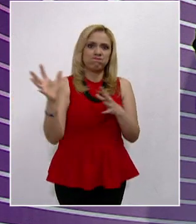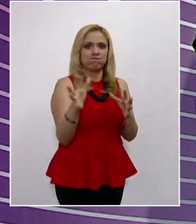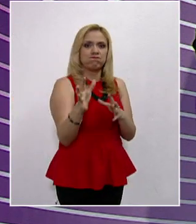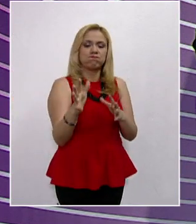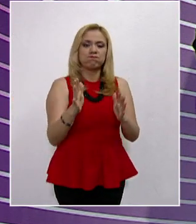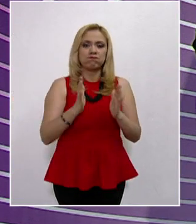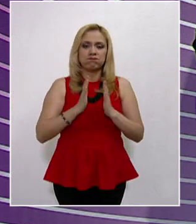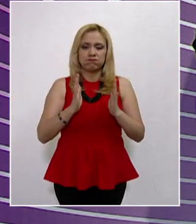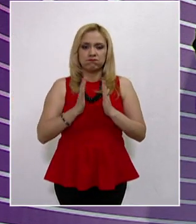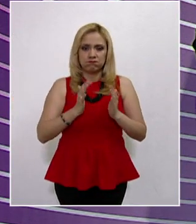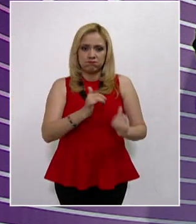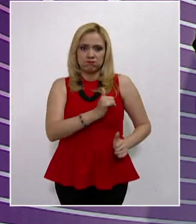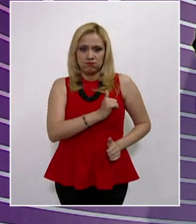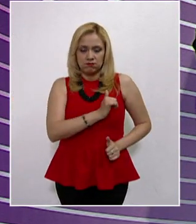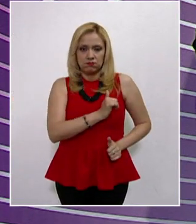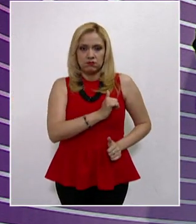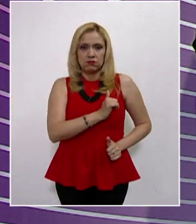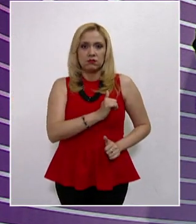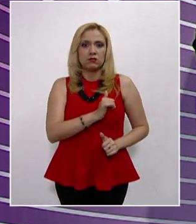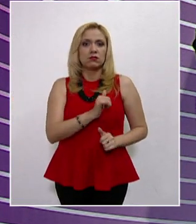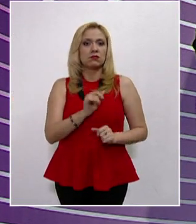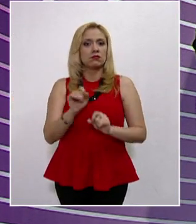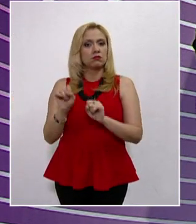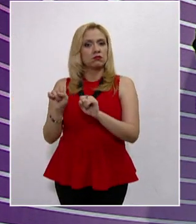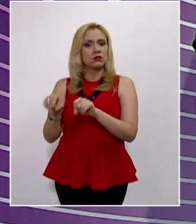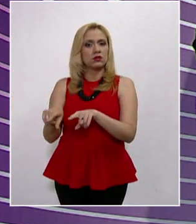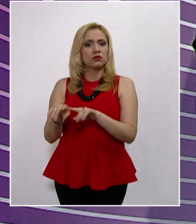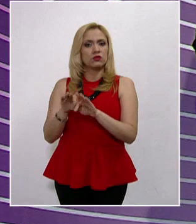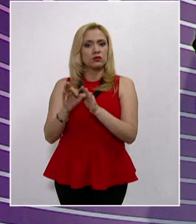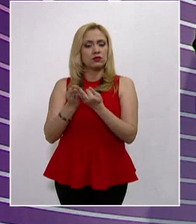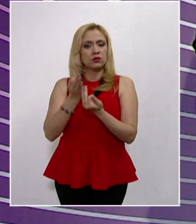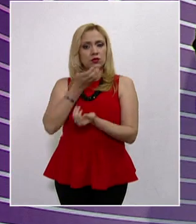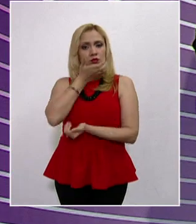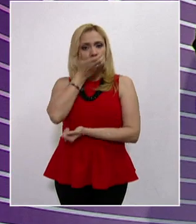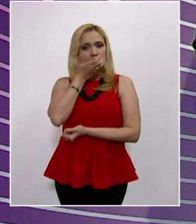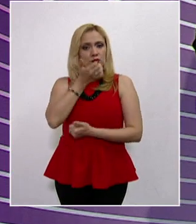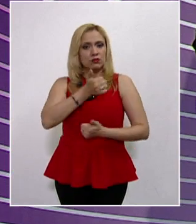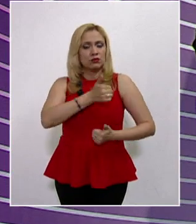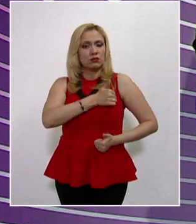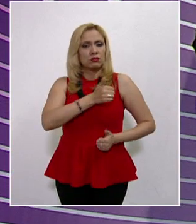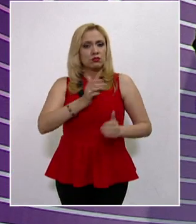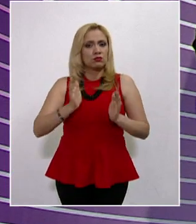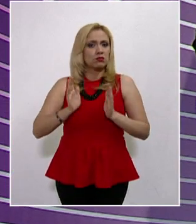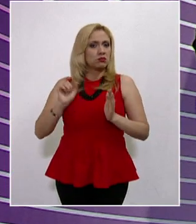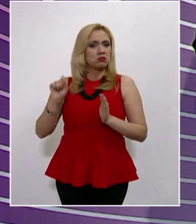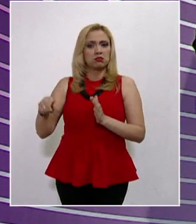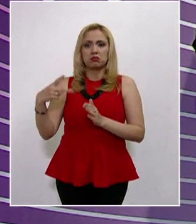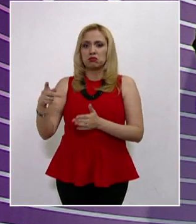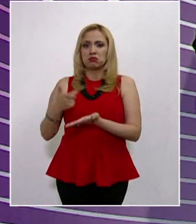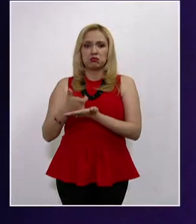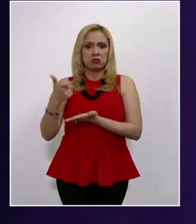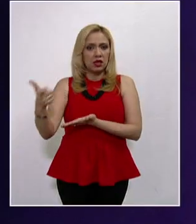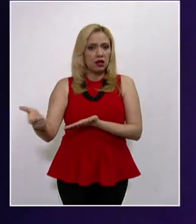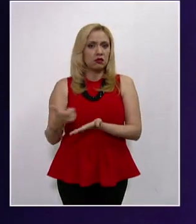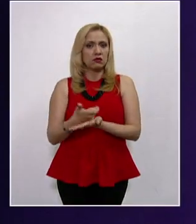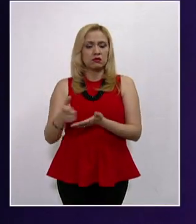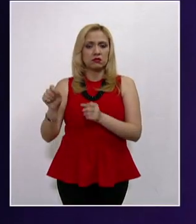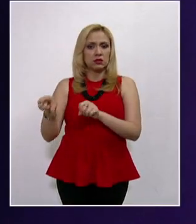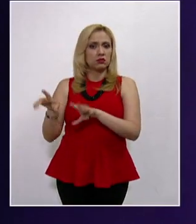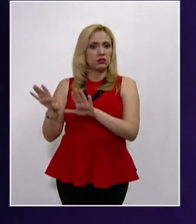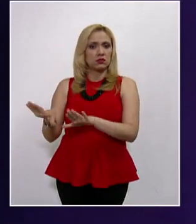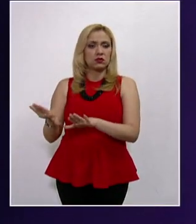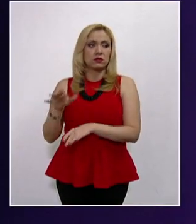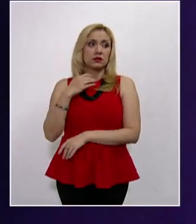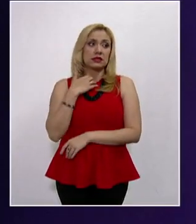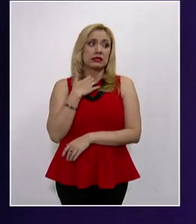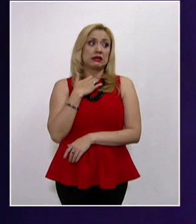elementos militares, pues conservan su carácter militar, conservan su rango, conservan sus prestaciones. Entonces eso habrá que